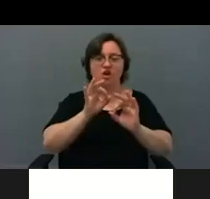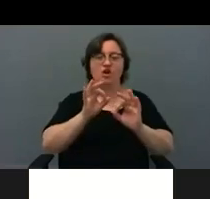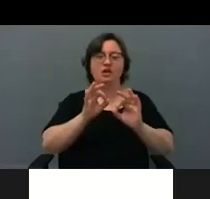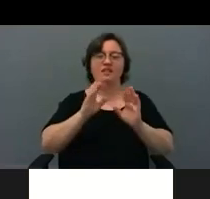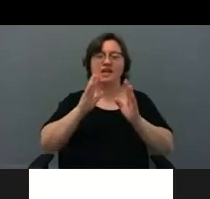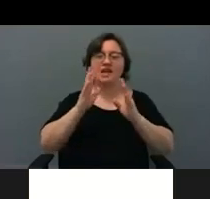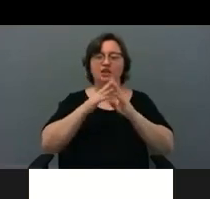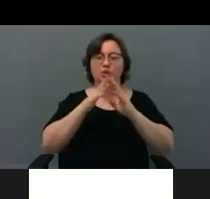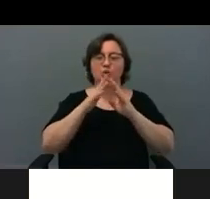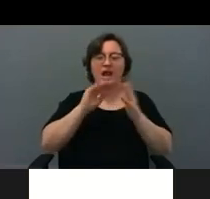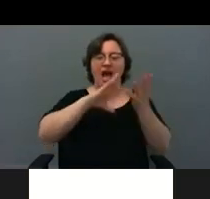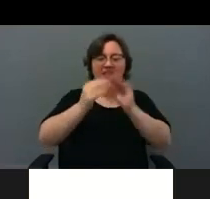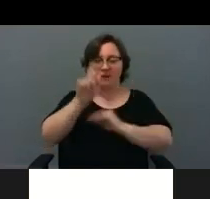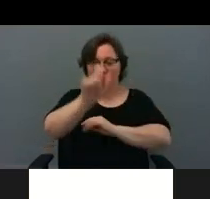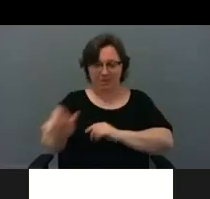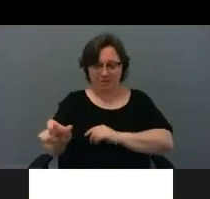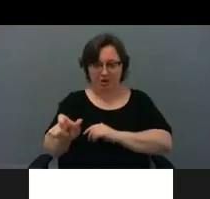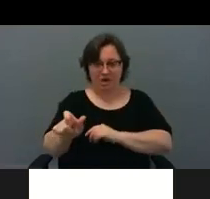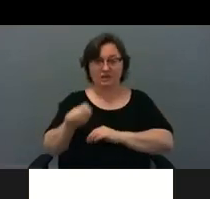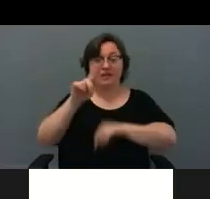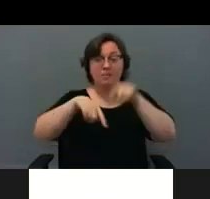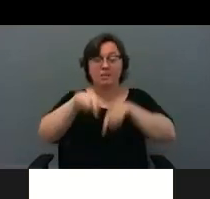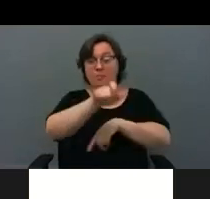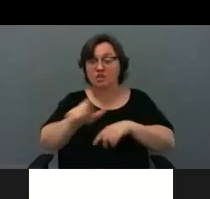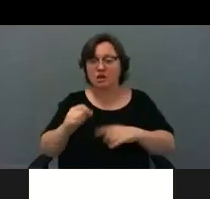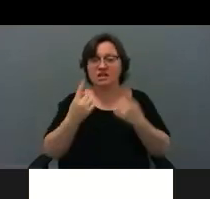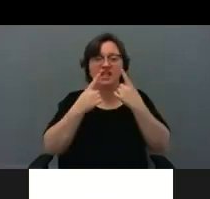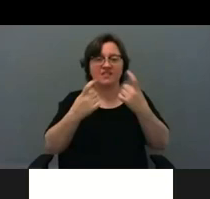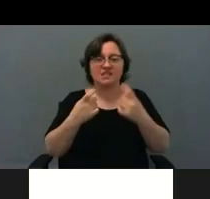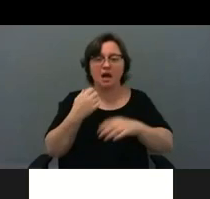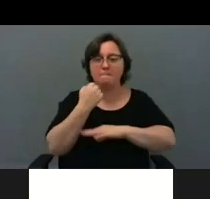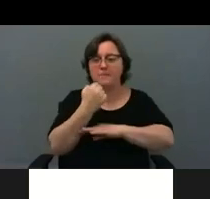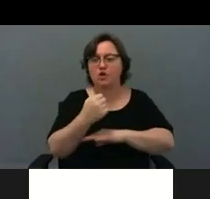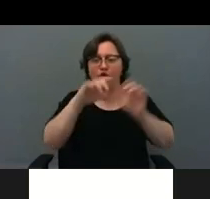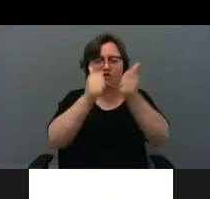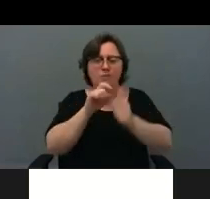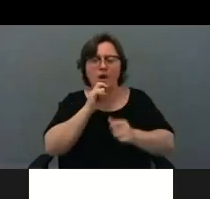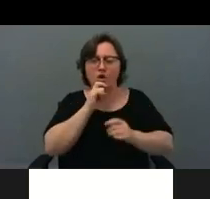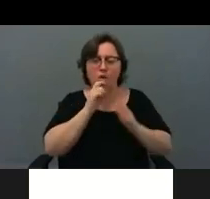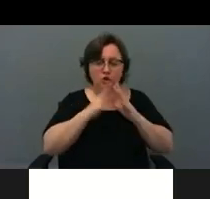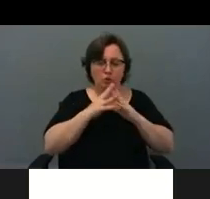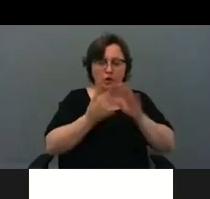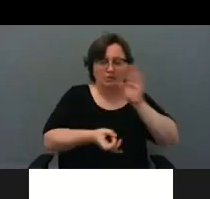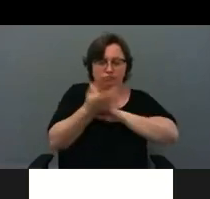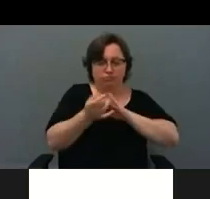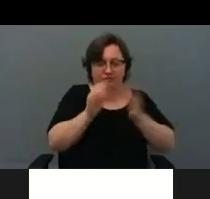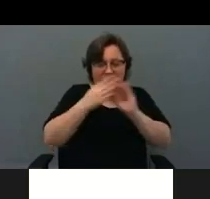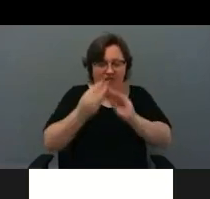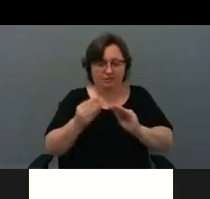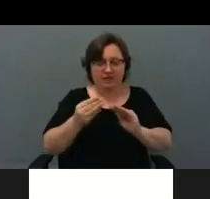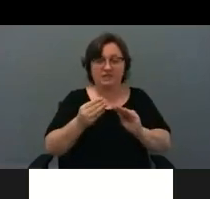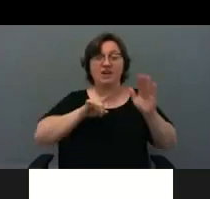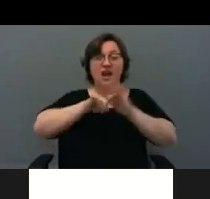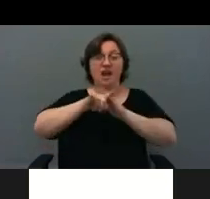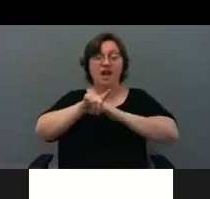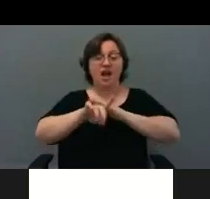personas y en función de las necesidades de apoyo que tengan las personas, pues crear estructuras en las que la base tiene que ser la